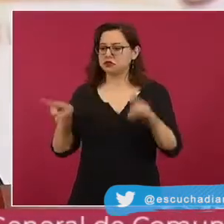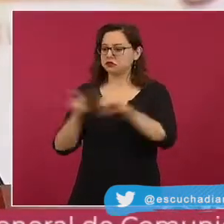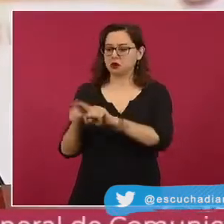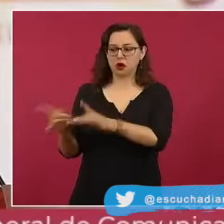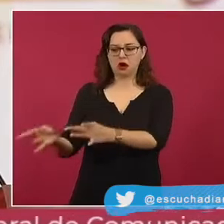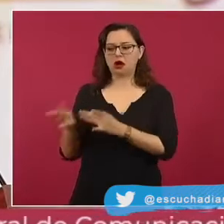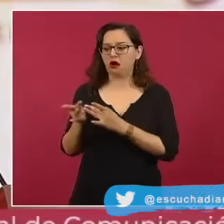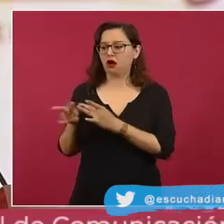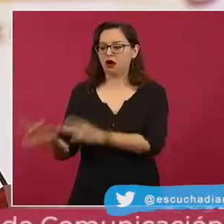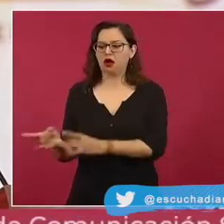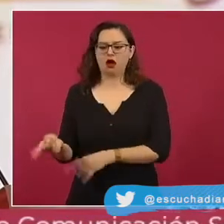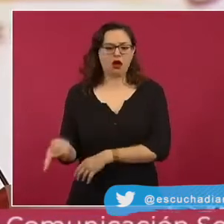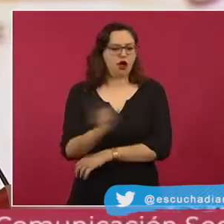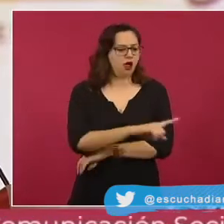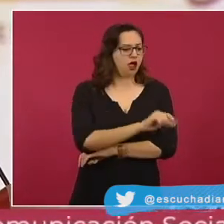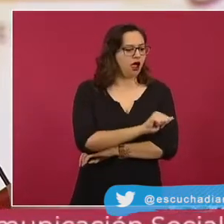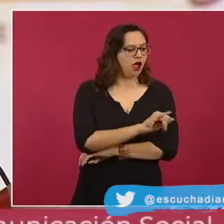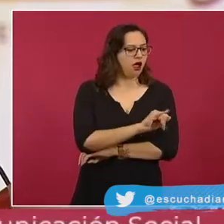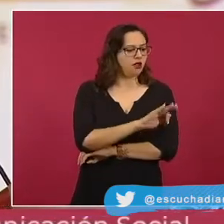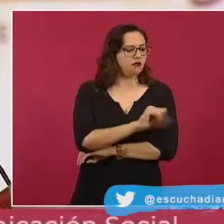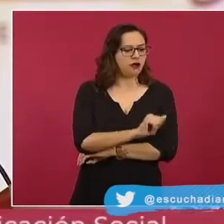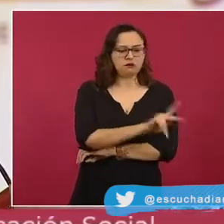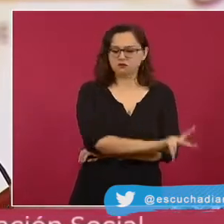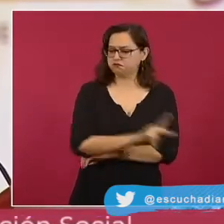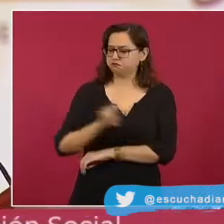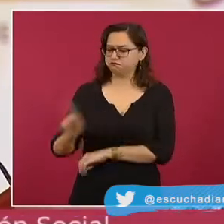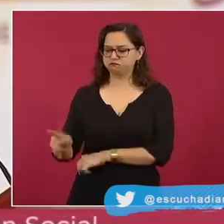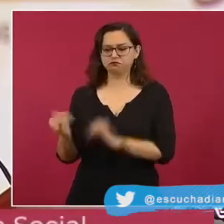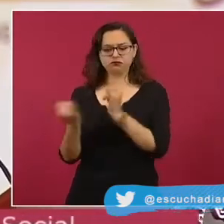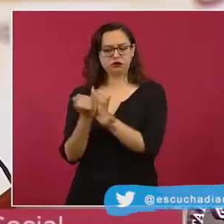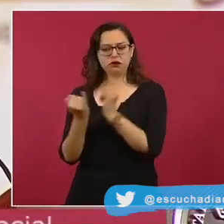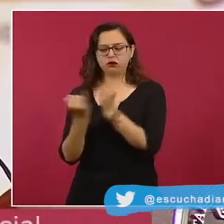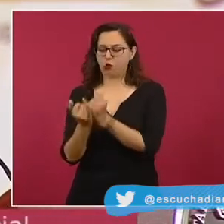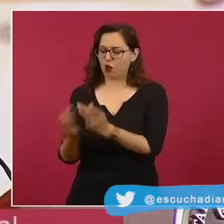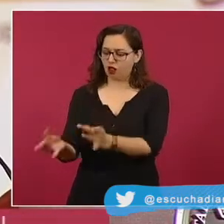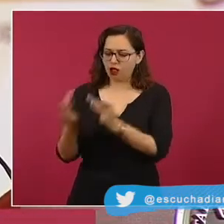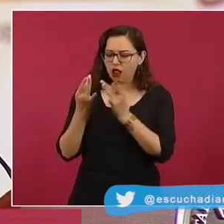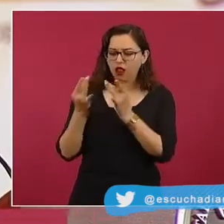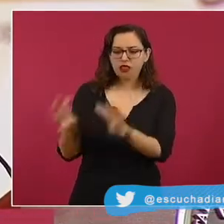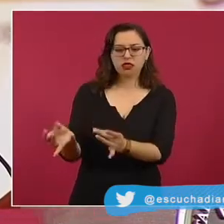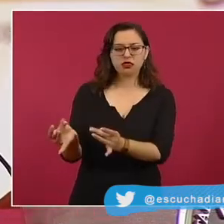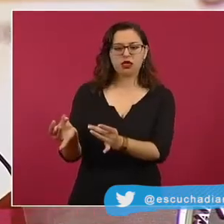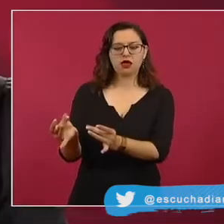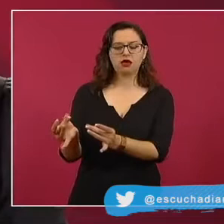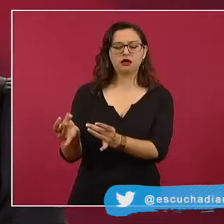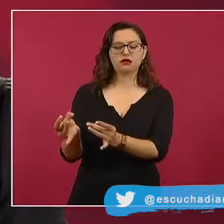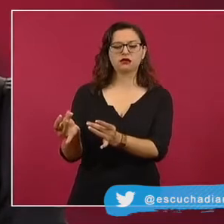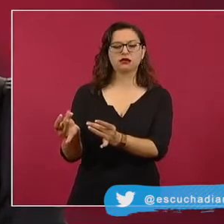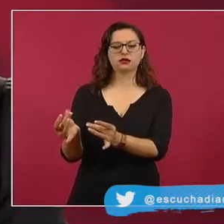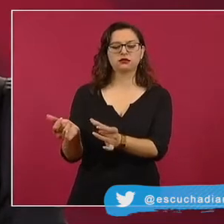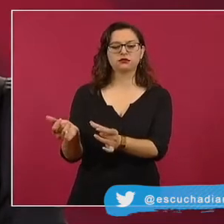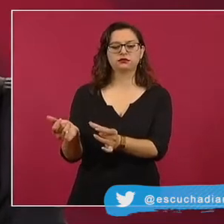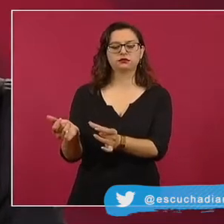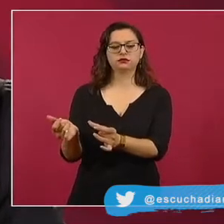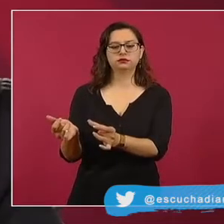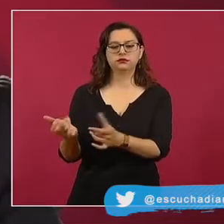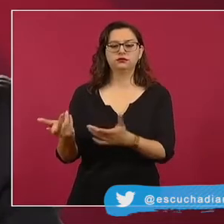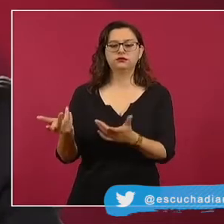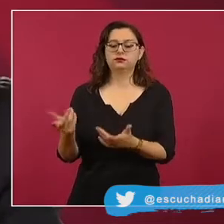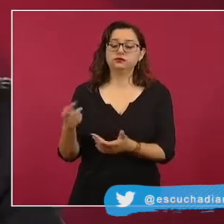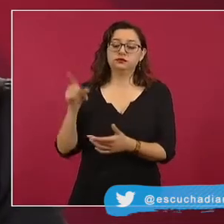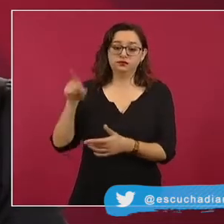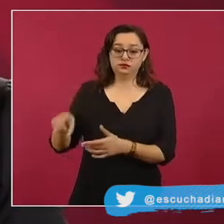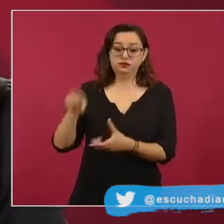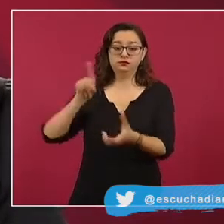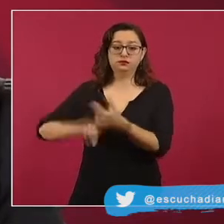sobre el caso ayotzinapa el presidente subraya el compromiso personal y de su gobierno para llegar hasta donde la fiscalía especializada lo crea